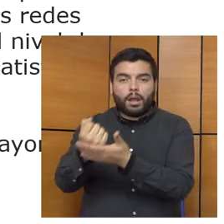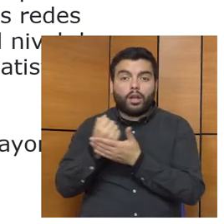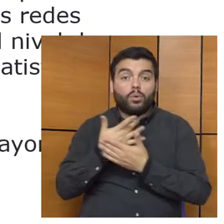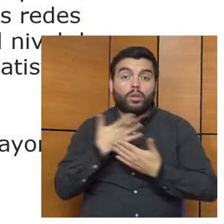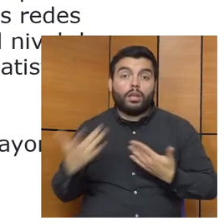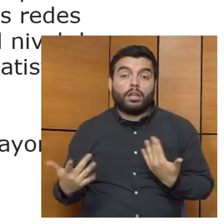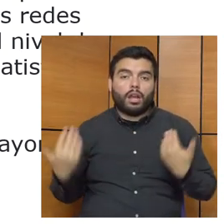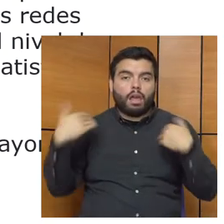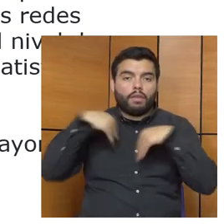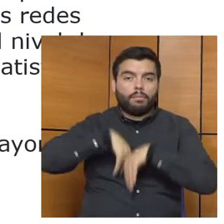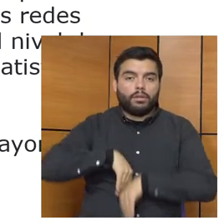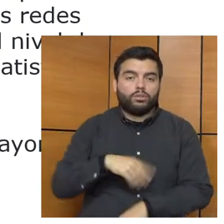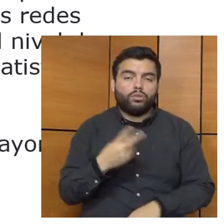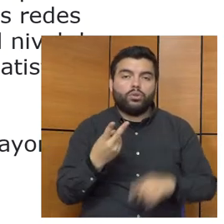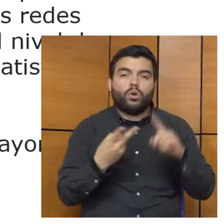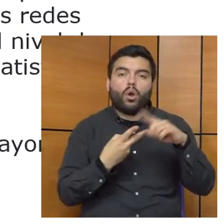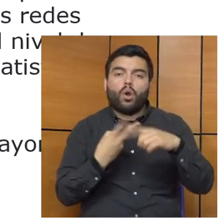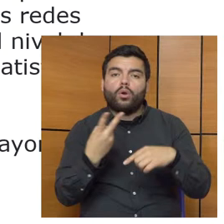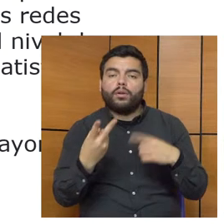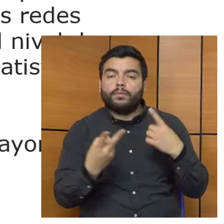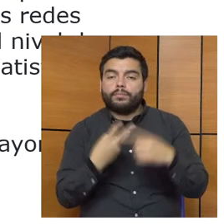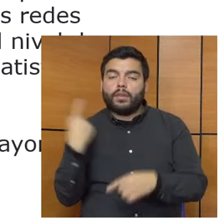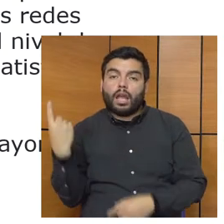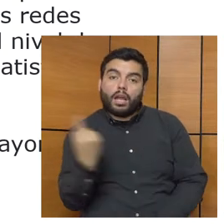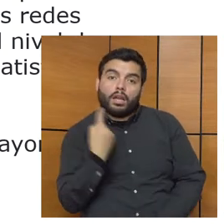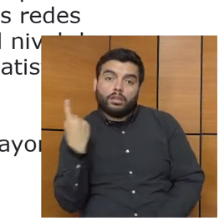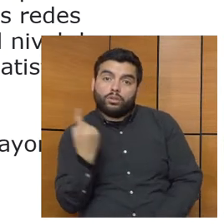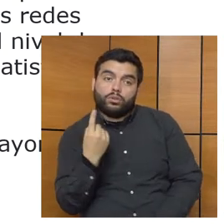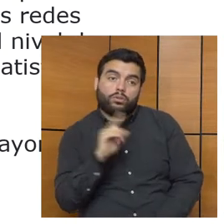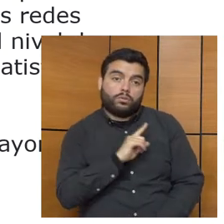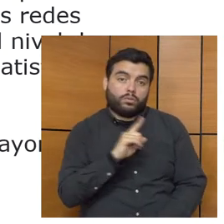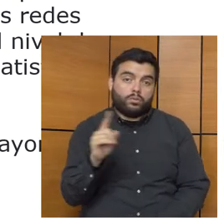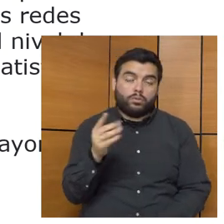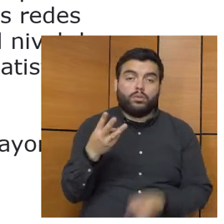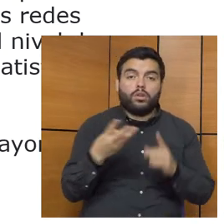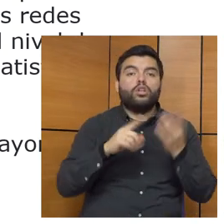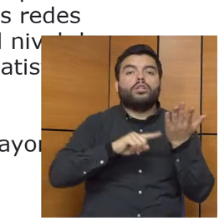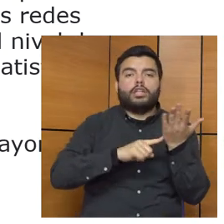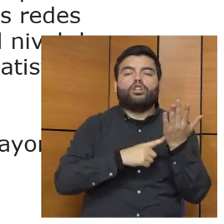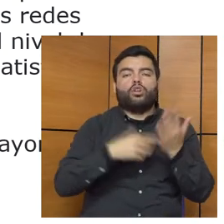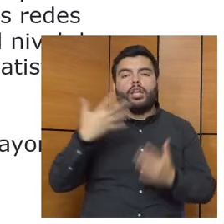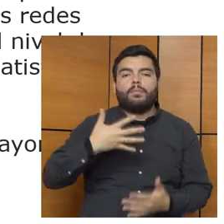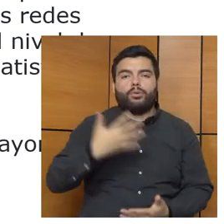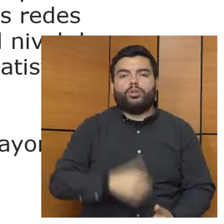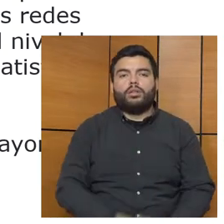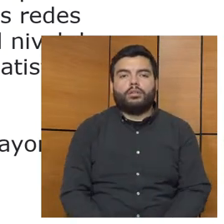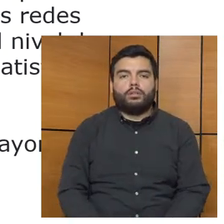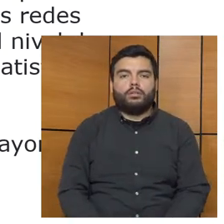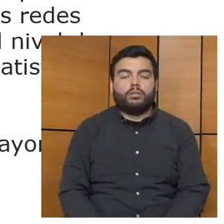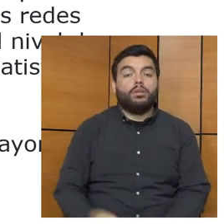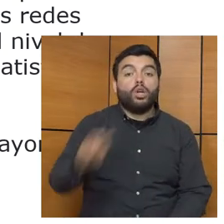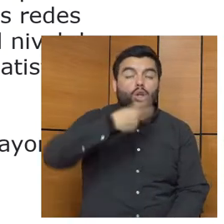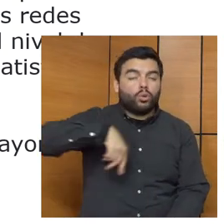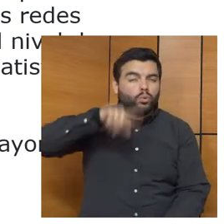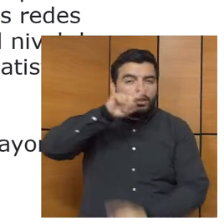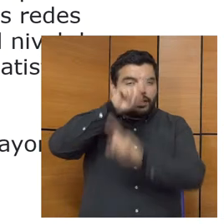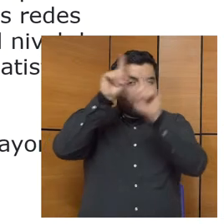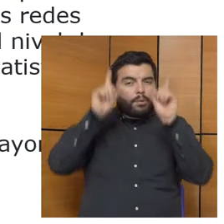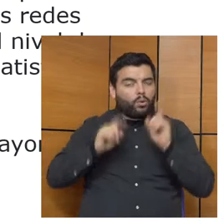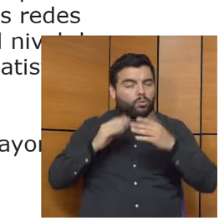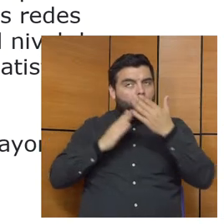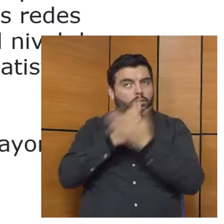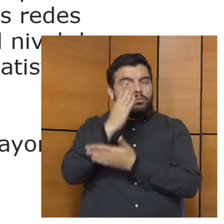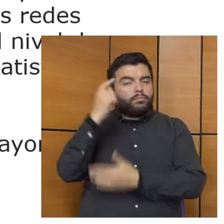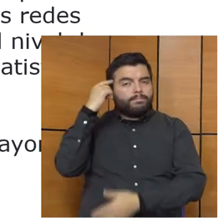ayudan a que la gente tenga un sentimiento de satisfacción con su vida. O sea, son una tecnología importante. Y nuestra pregunta inicial era,